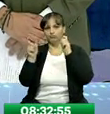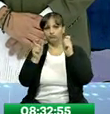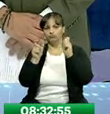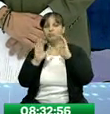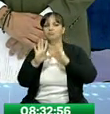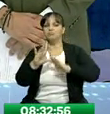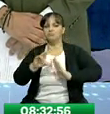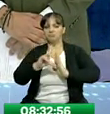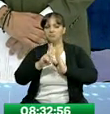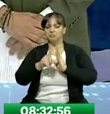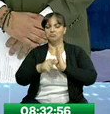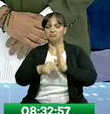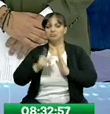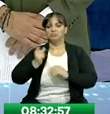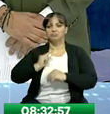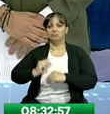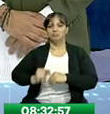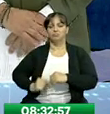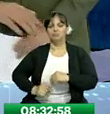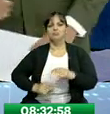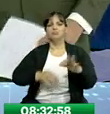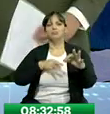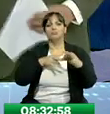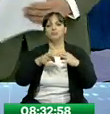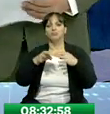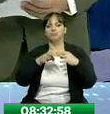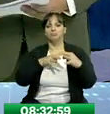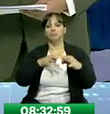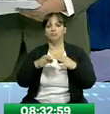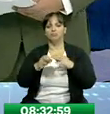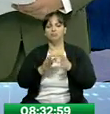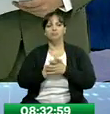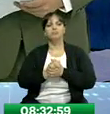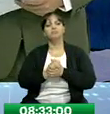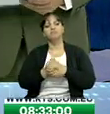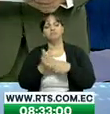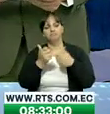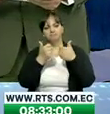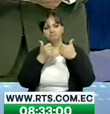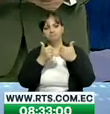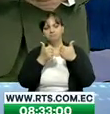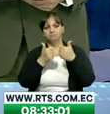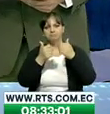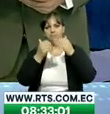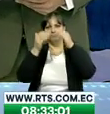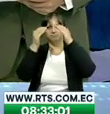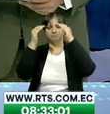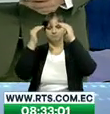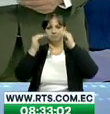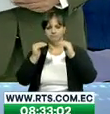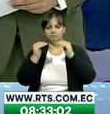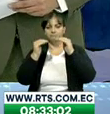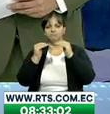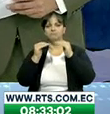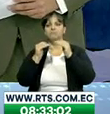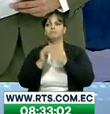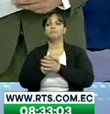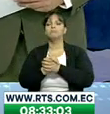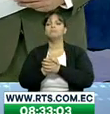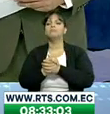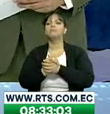adelante les presentaremos los detalles de acuerdo en salud o también correspondiente para charly cómo le va buen